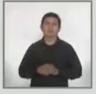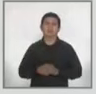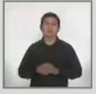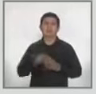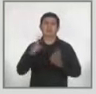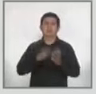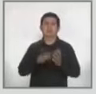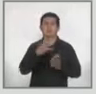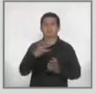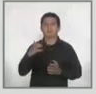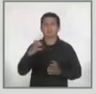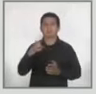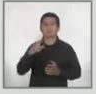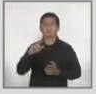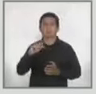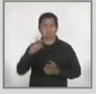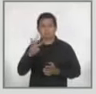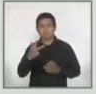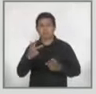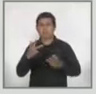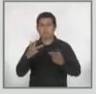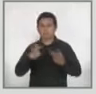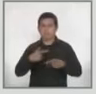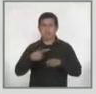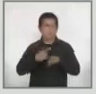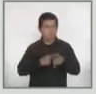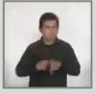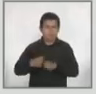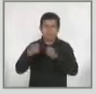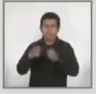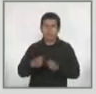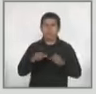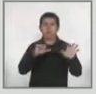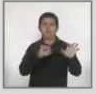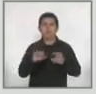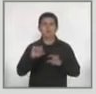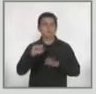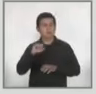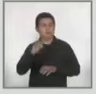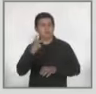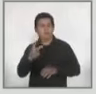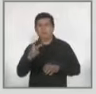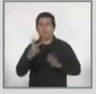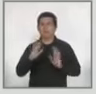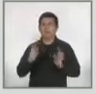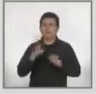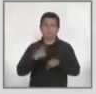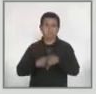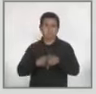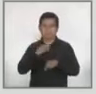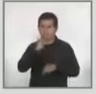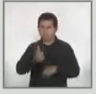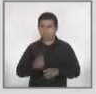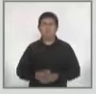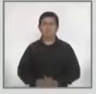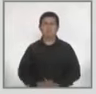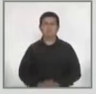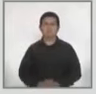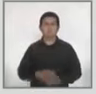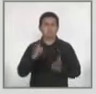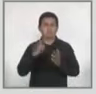tenemos 1,478 casos confirmados, 682 casos negativos